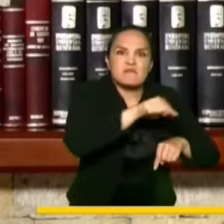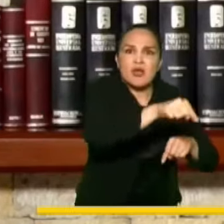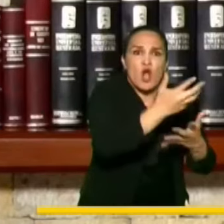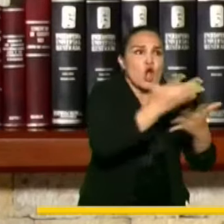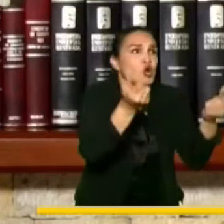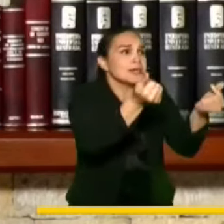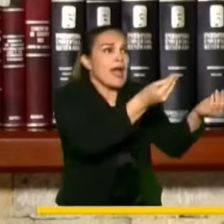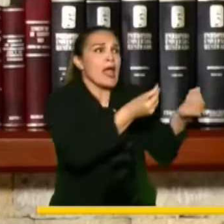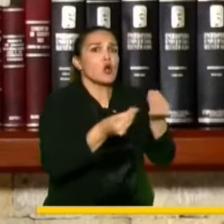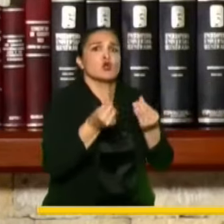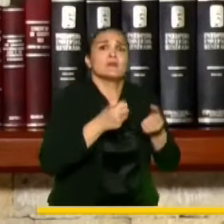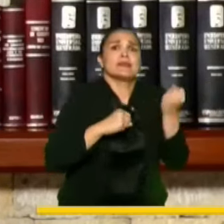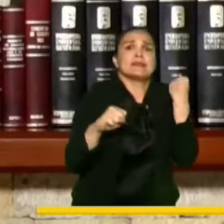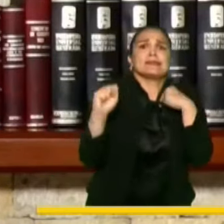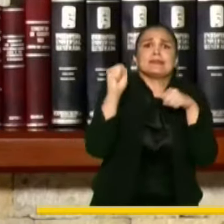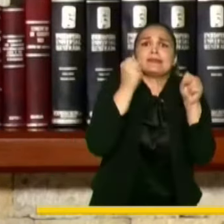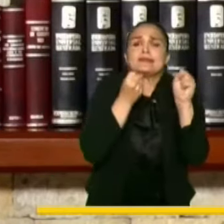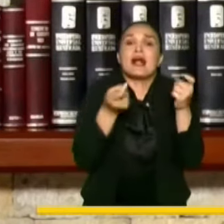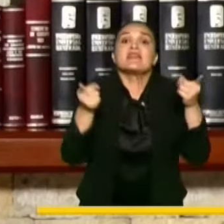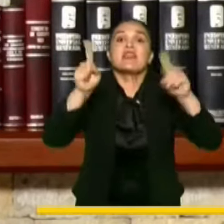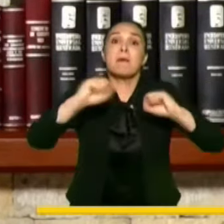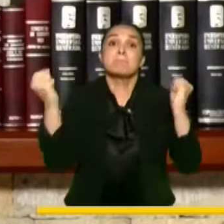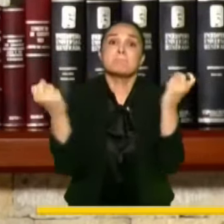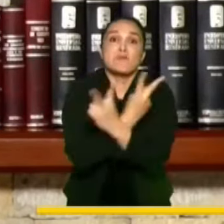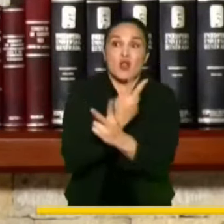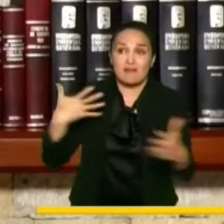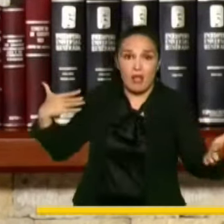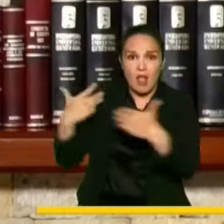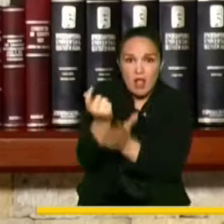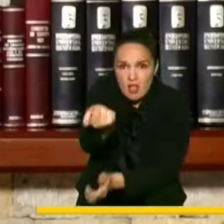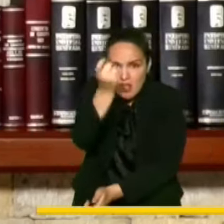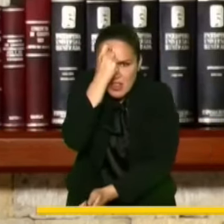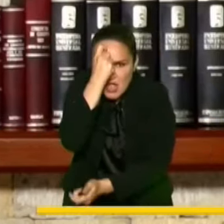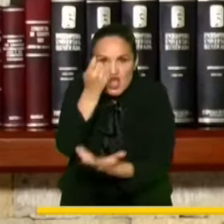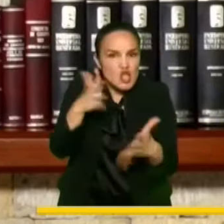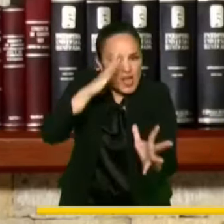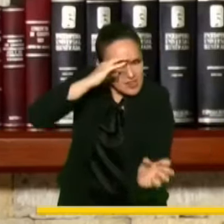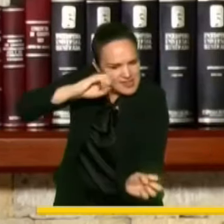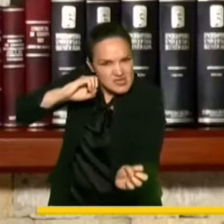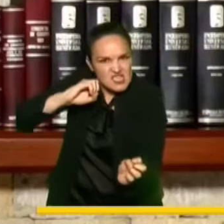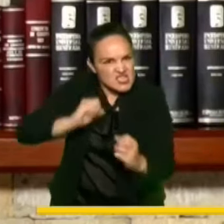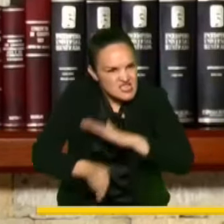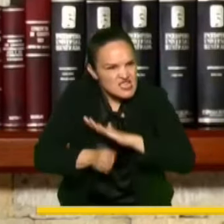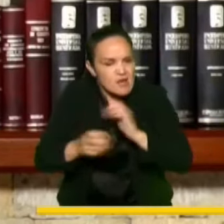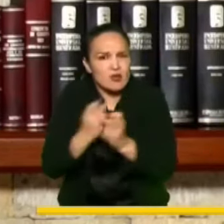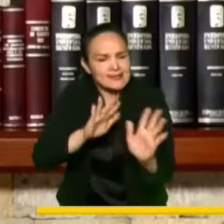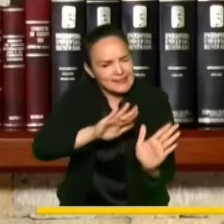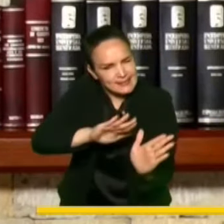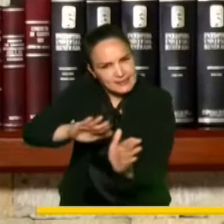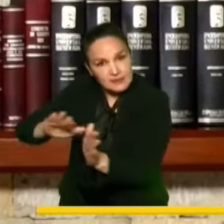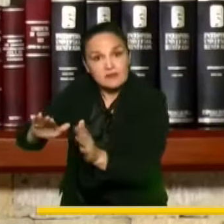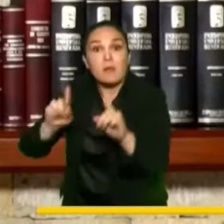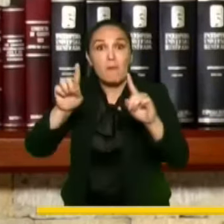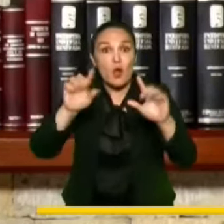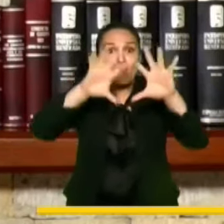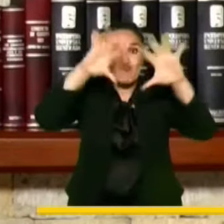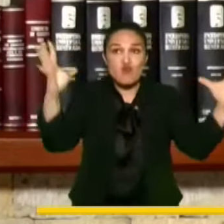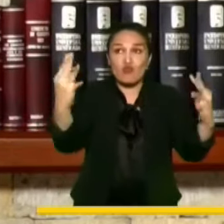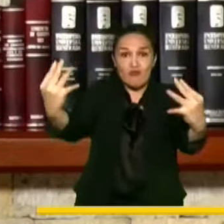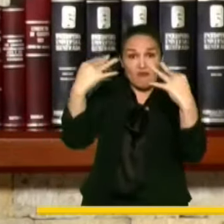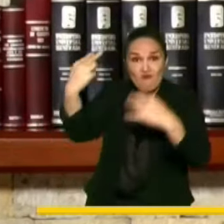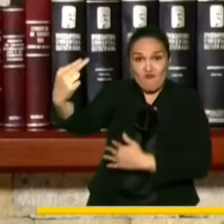no quiere abandonarla. Sin embargo, hoy el país es conocido en todo el mundo por su empeño para